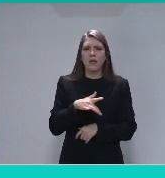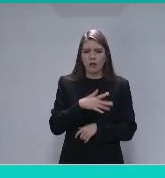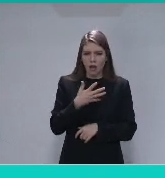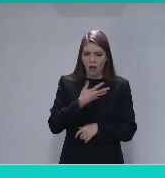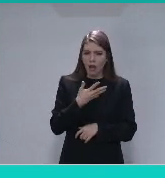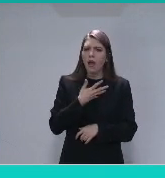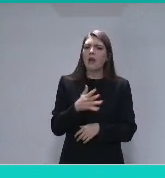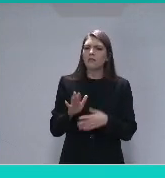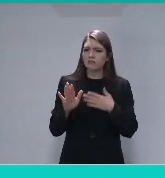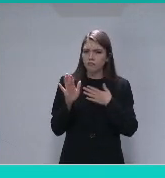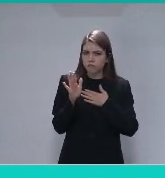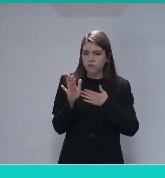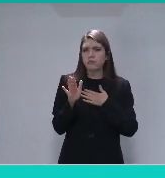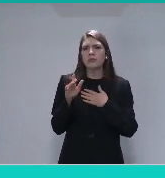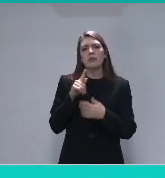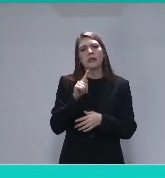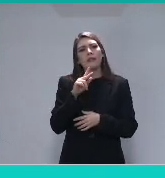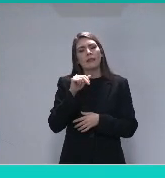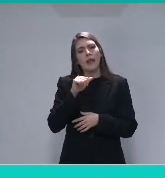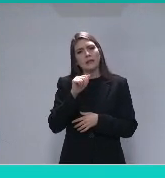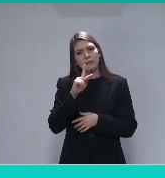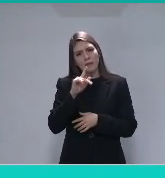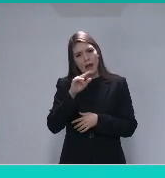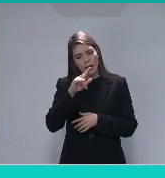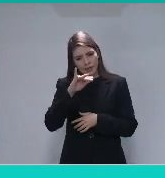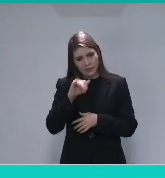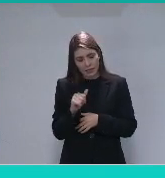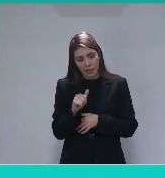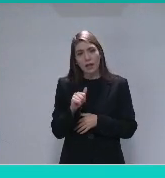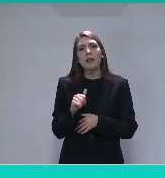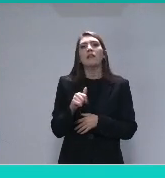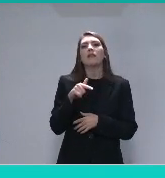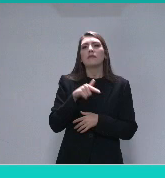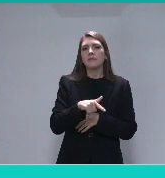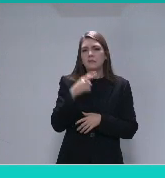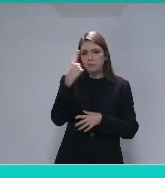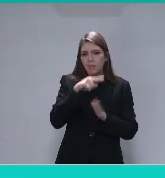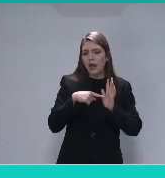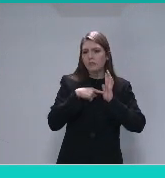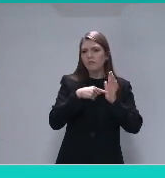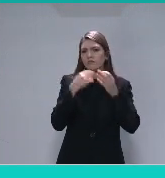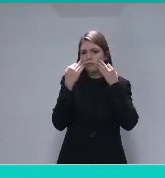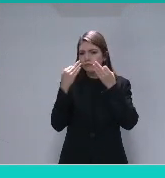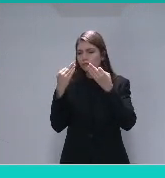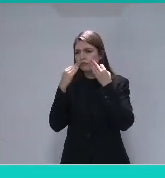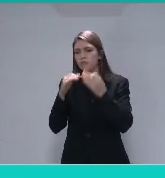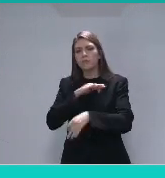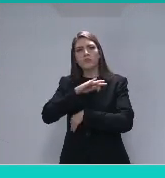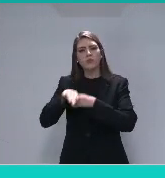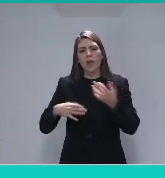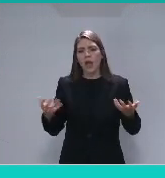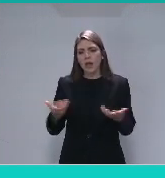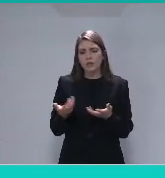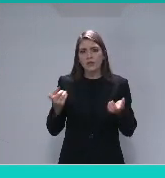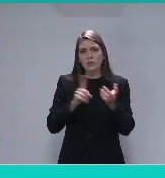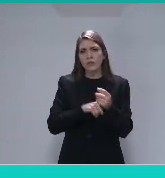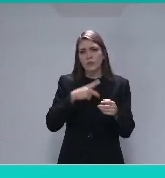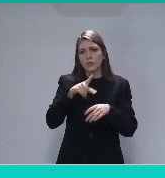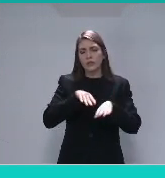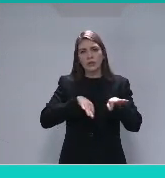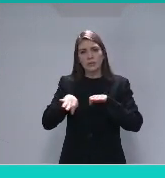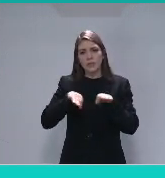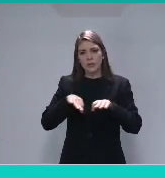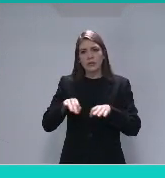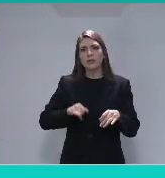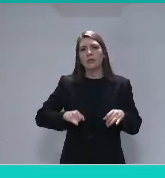transparencia con la transparencia y la actuación de las instancias públicas y en congruencia con lo anterior